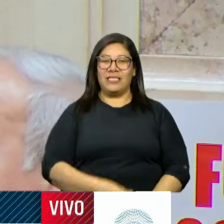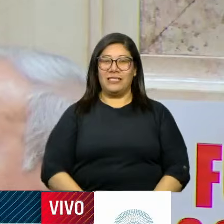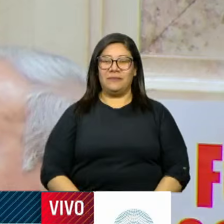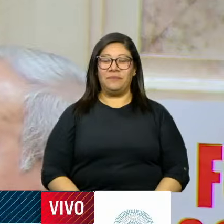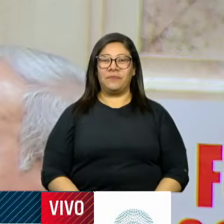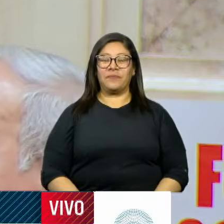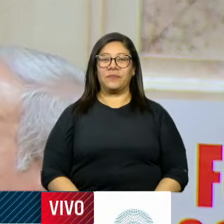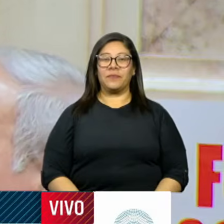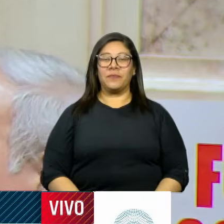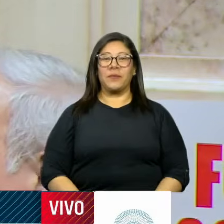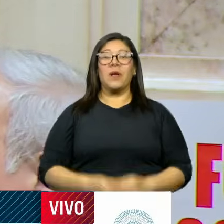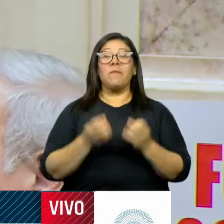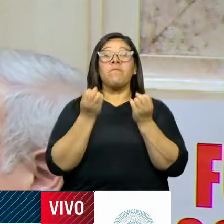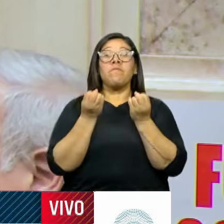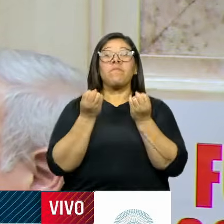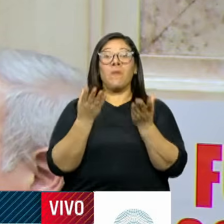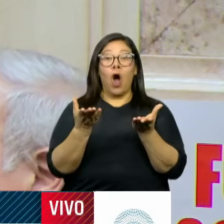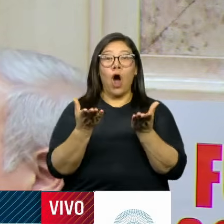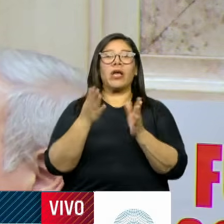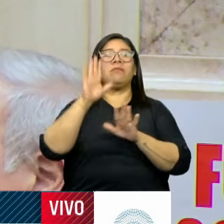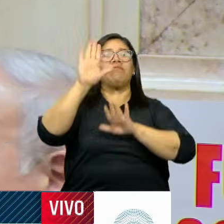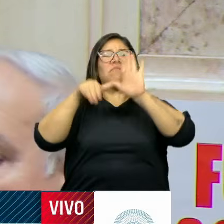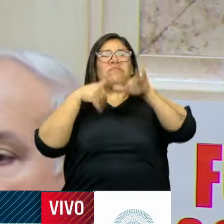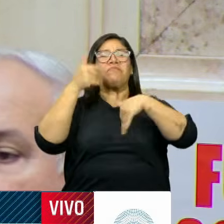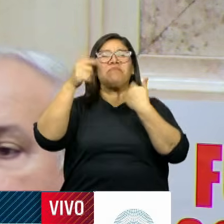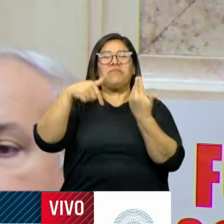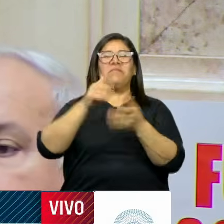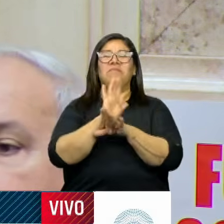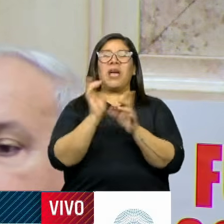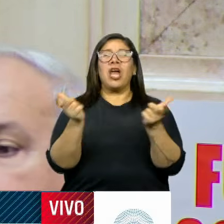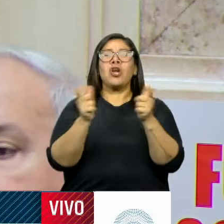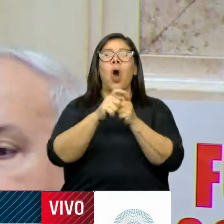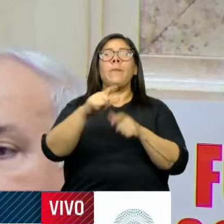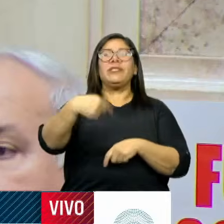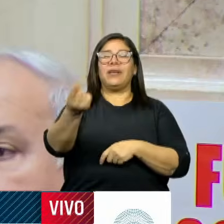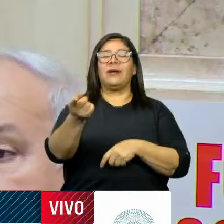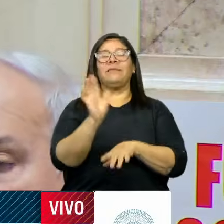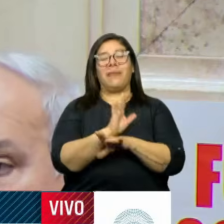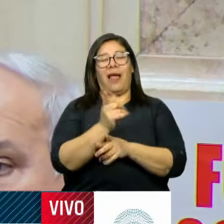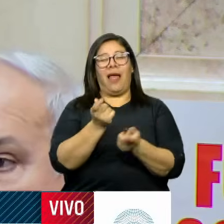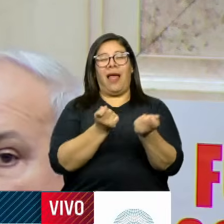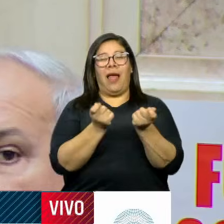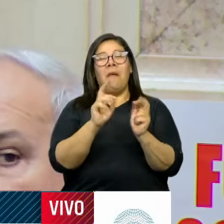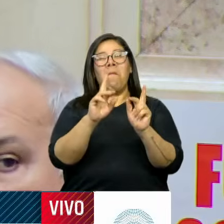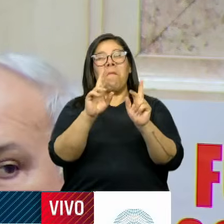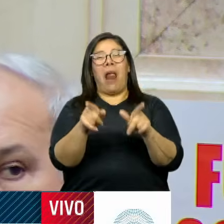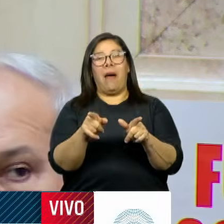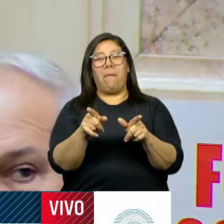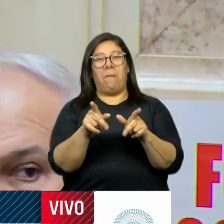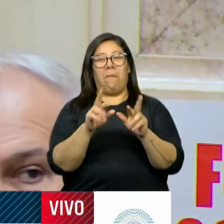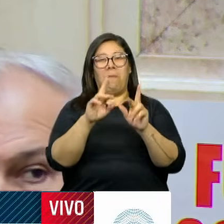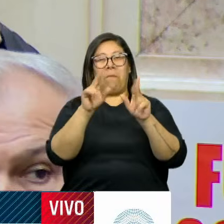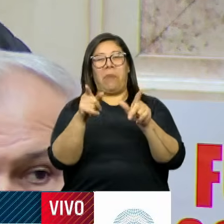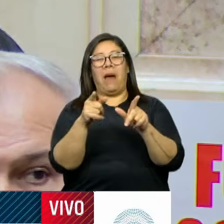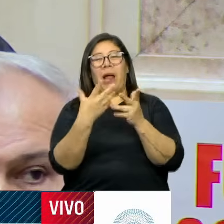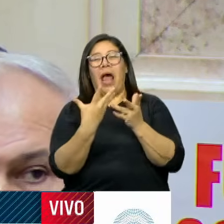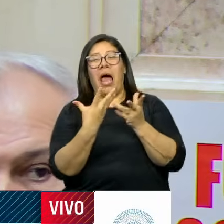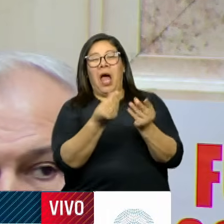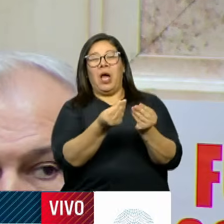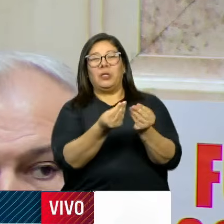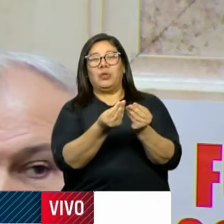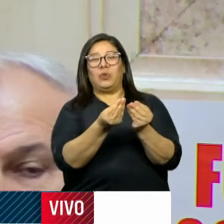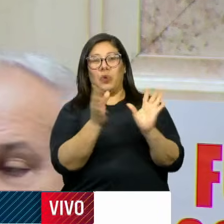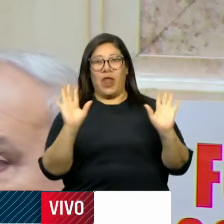Porque lo de la citación a comisiones es una maniobra. Es una maniobra para garantizar la impunidad. Con